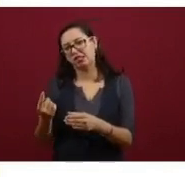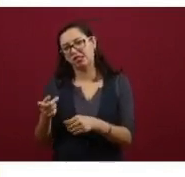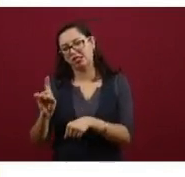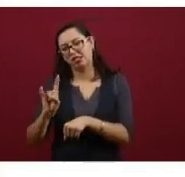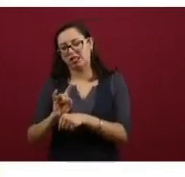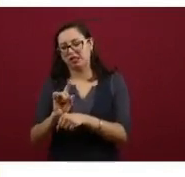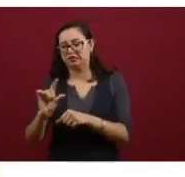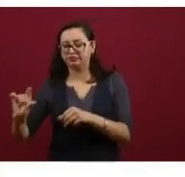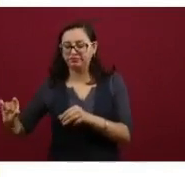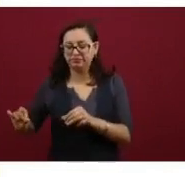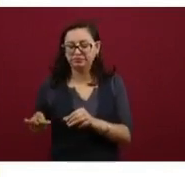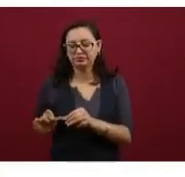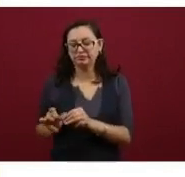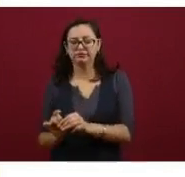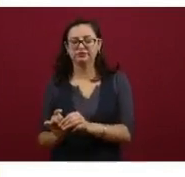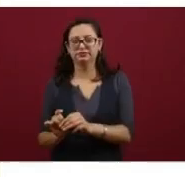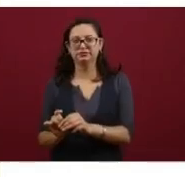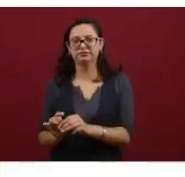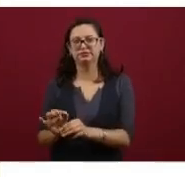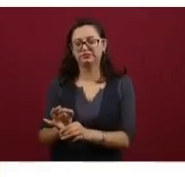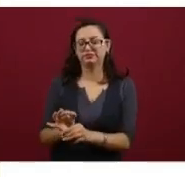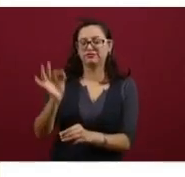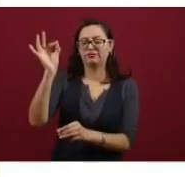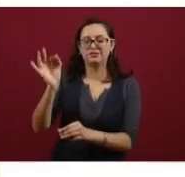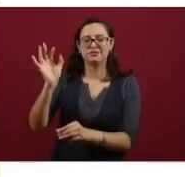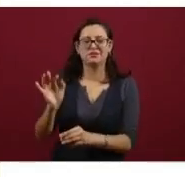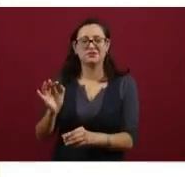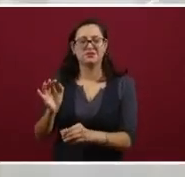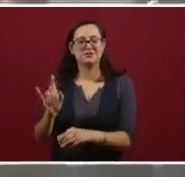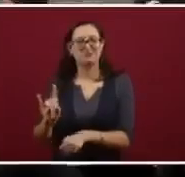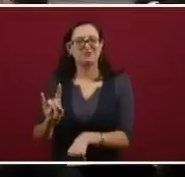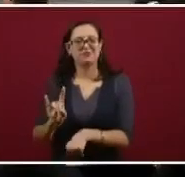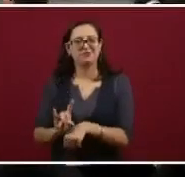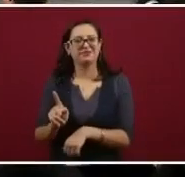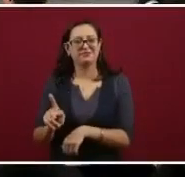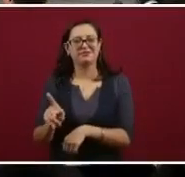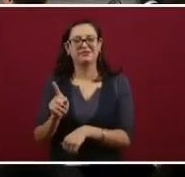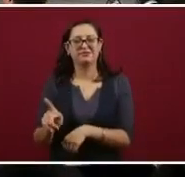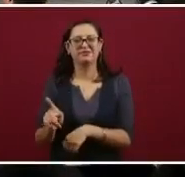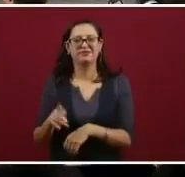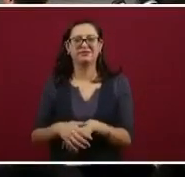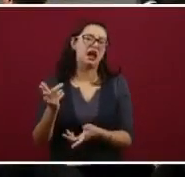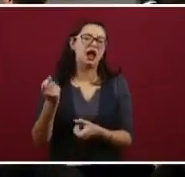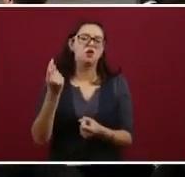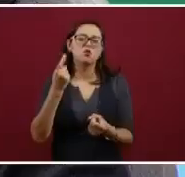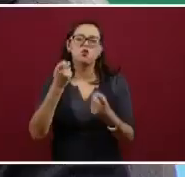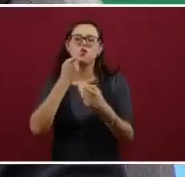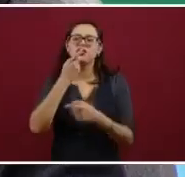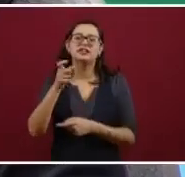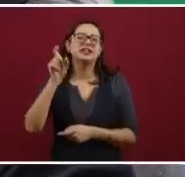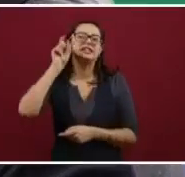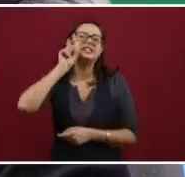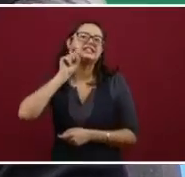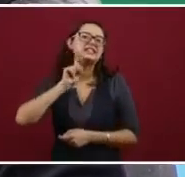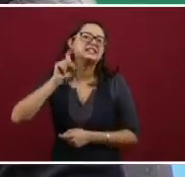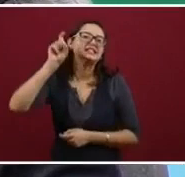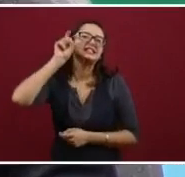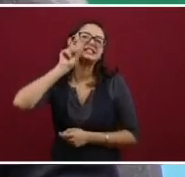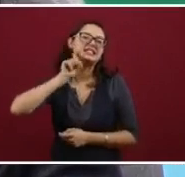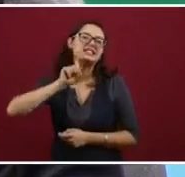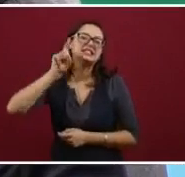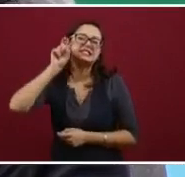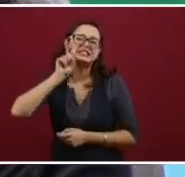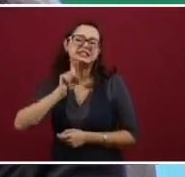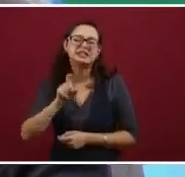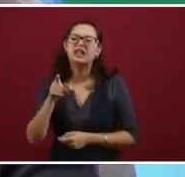conecta encima y que se conoce, ahora sí que como leyenda urbana, como el rastrillo. Nosotros habíamos escuchado mucho